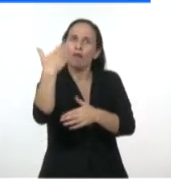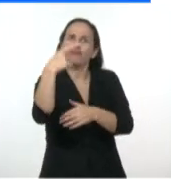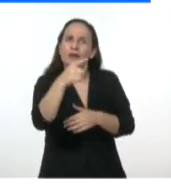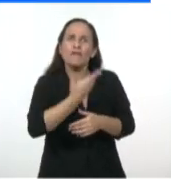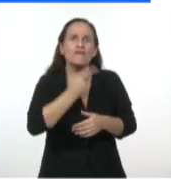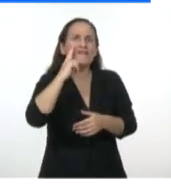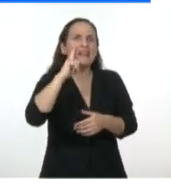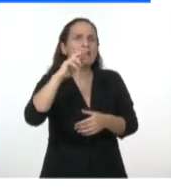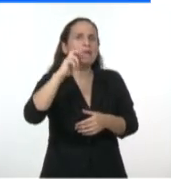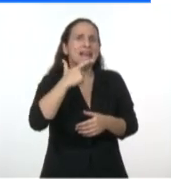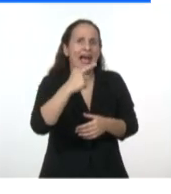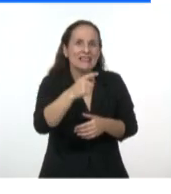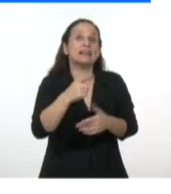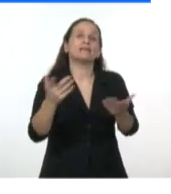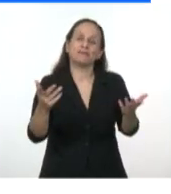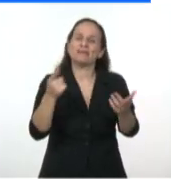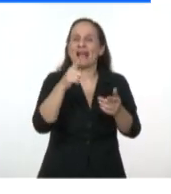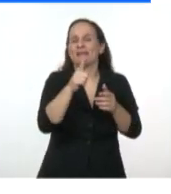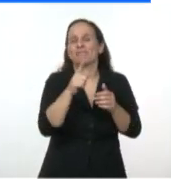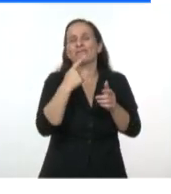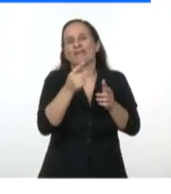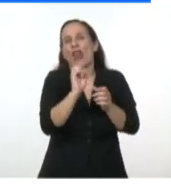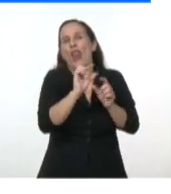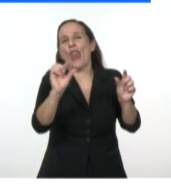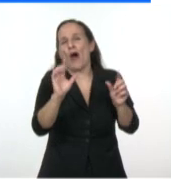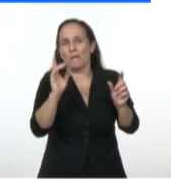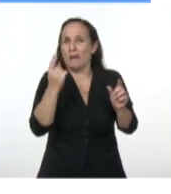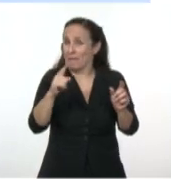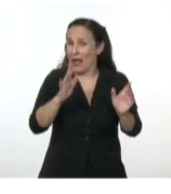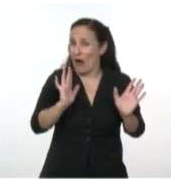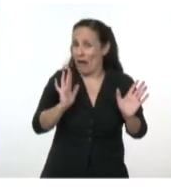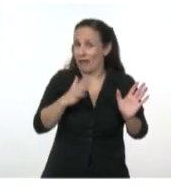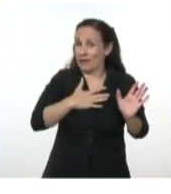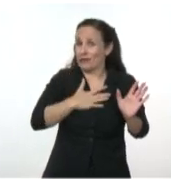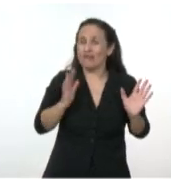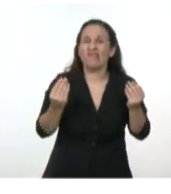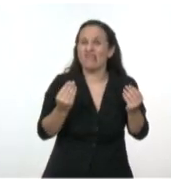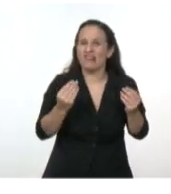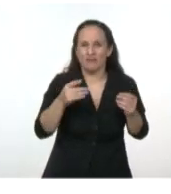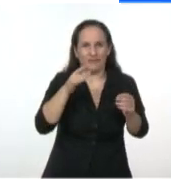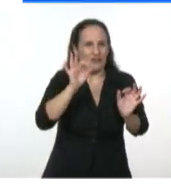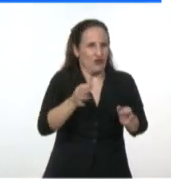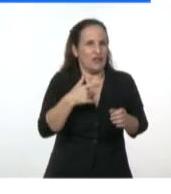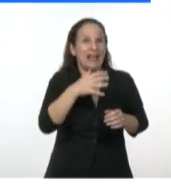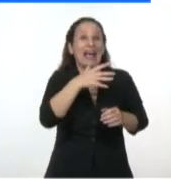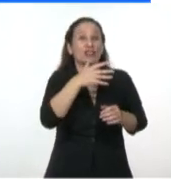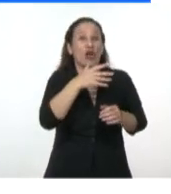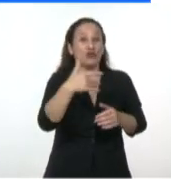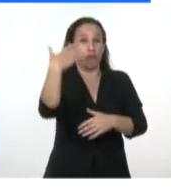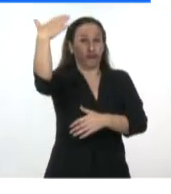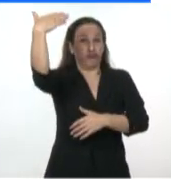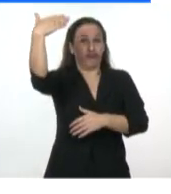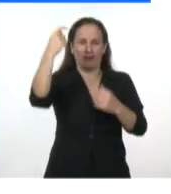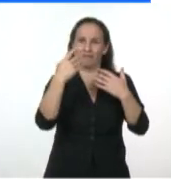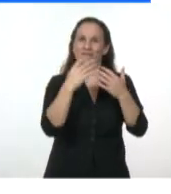La historia las conoce como las filípicas. Ajá. Para mí fueron 14 discursos frente al Senado